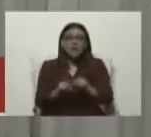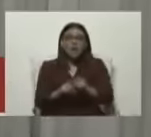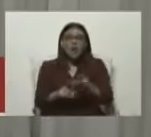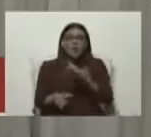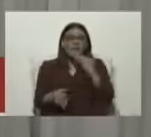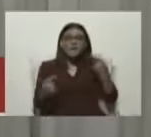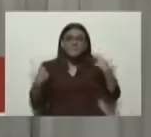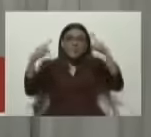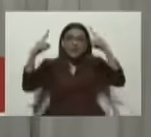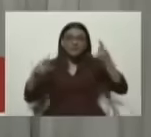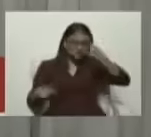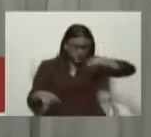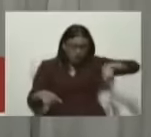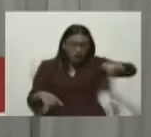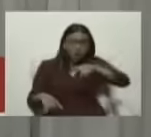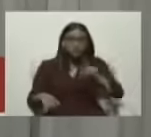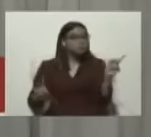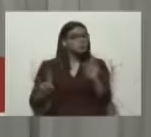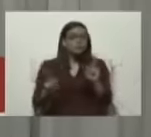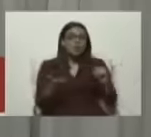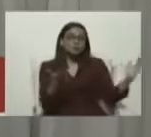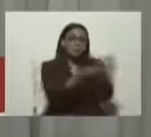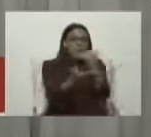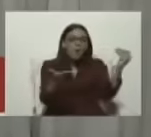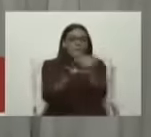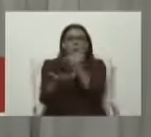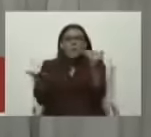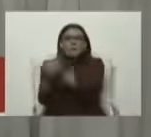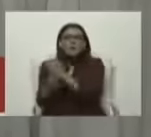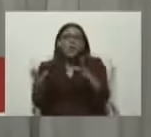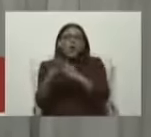generar subsidios, los eliminan todos, según esto.